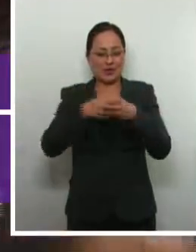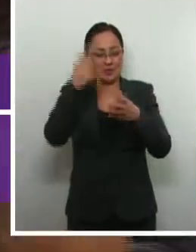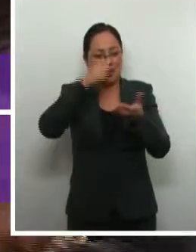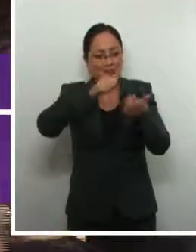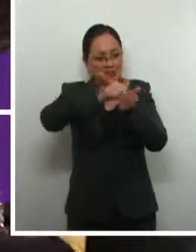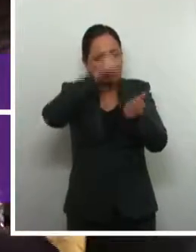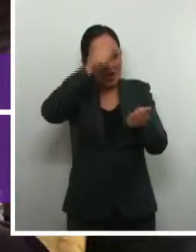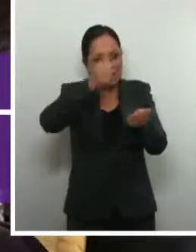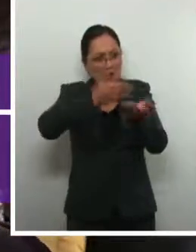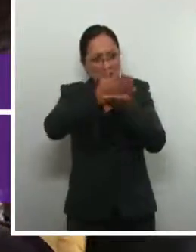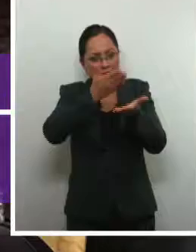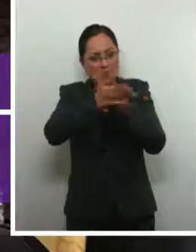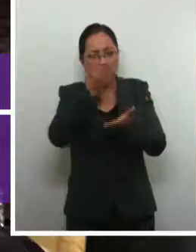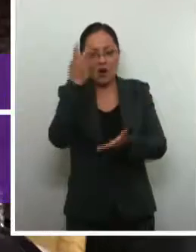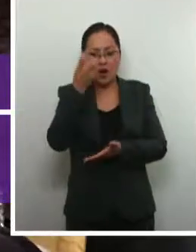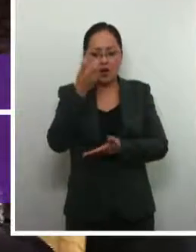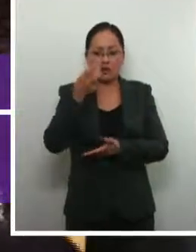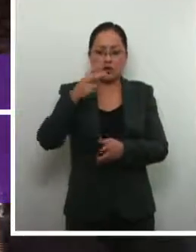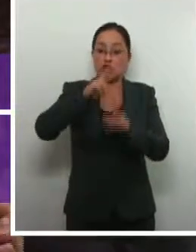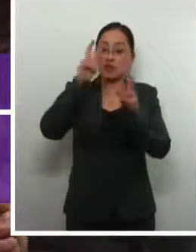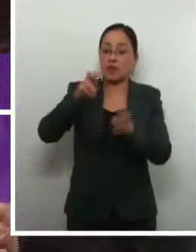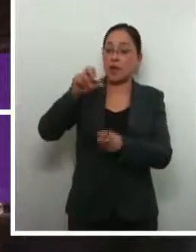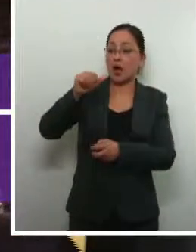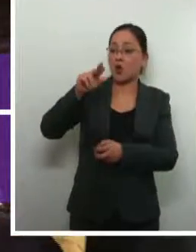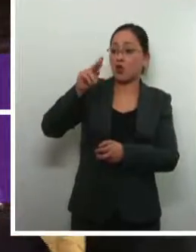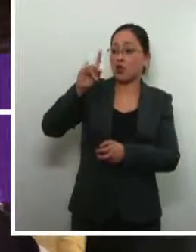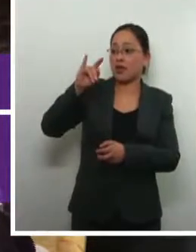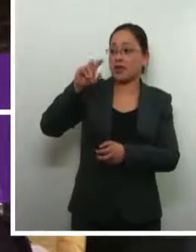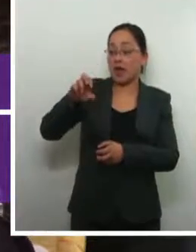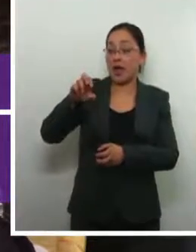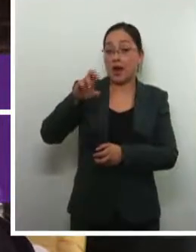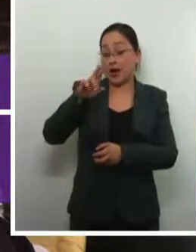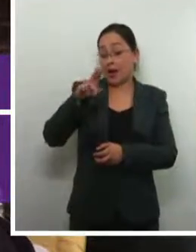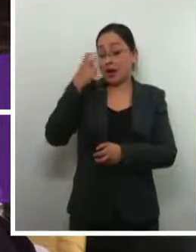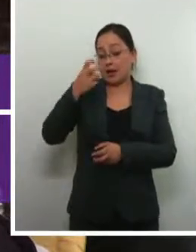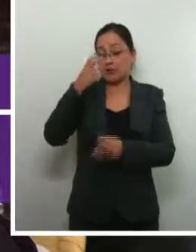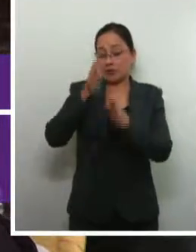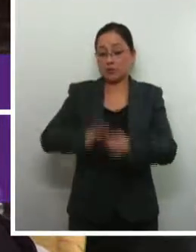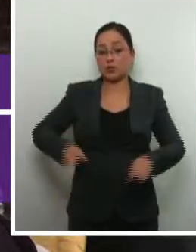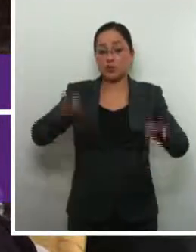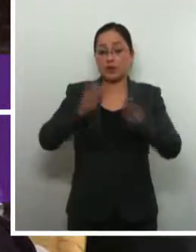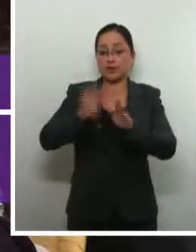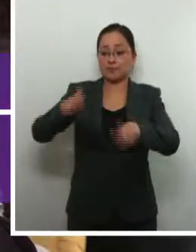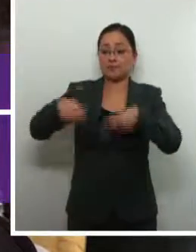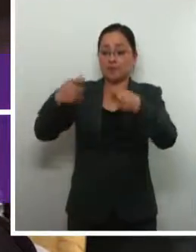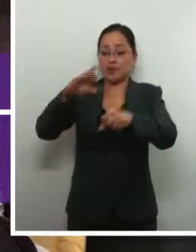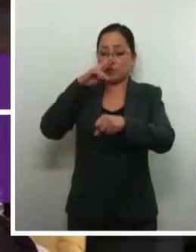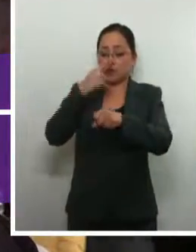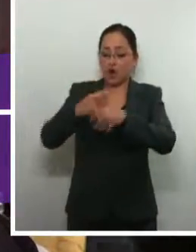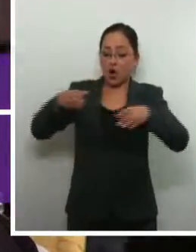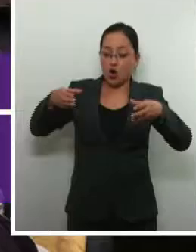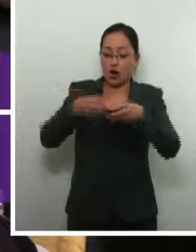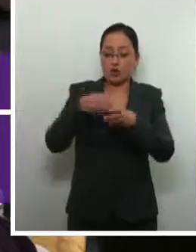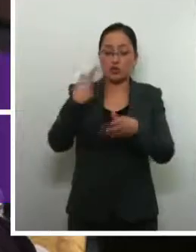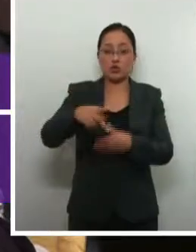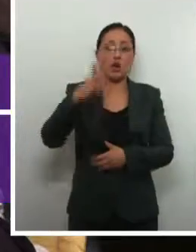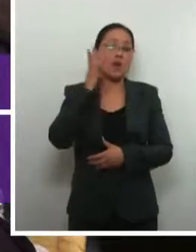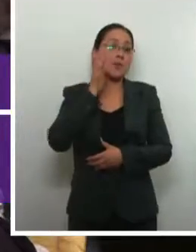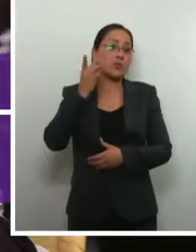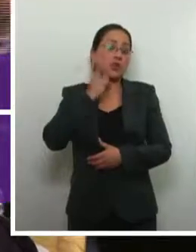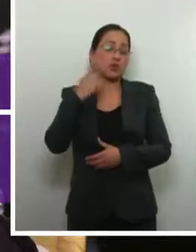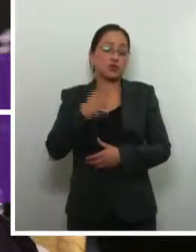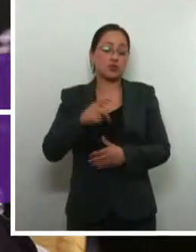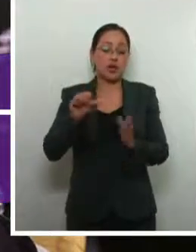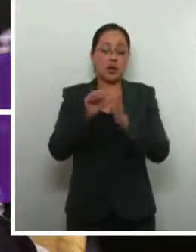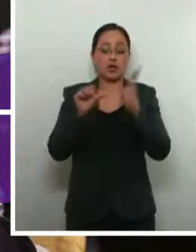de auditar es una facultad exclusiva del Congreso, en este caso el Congreso local, de acuerdo al